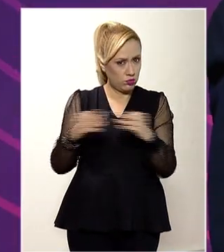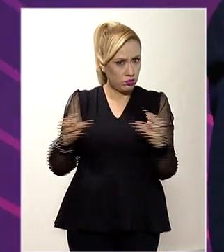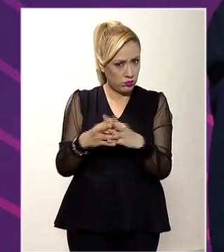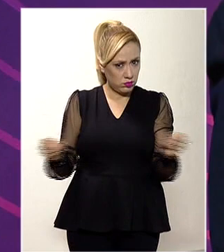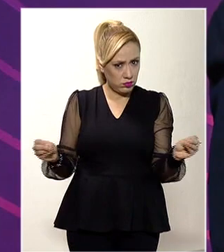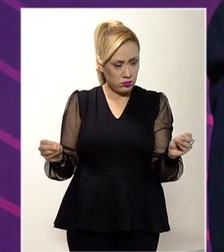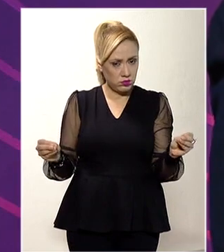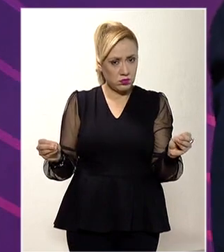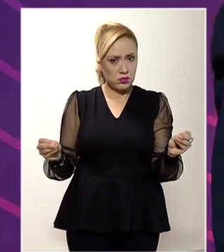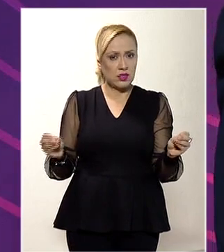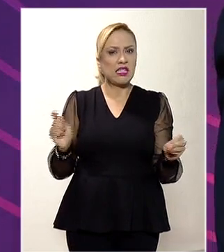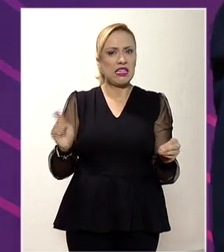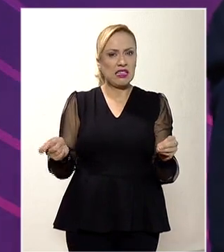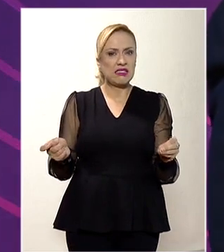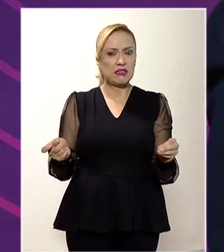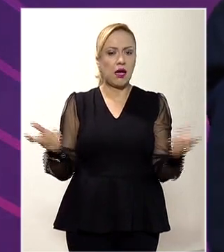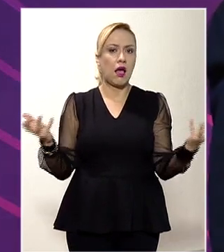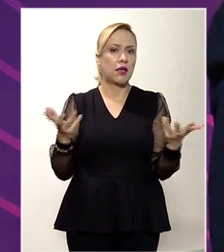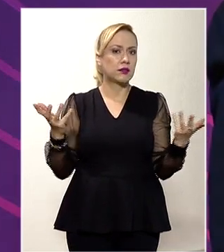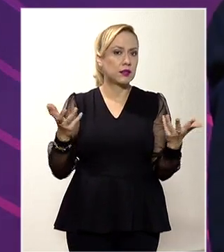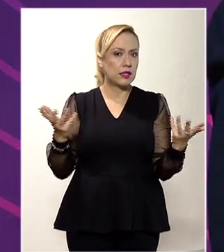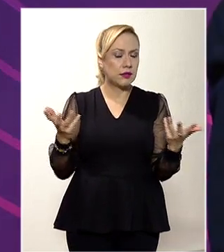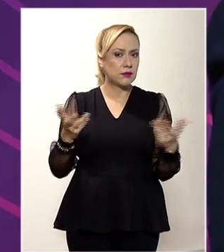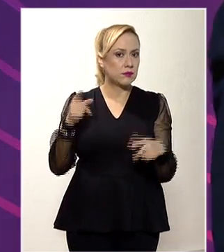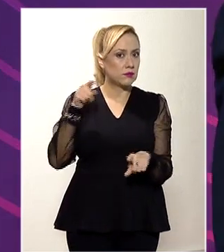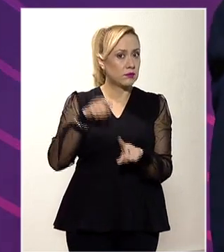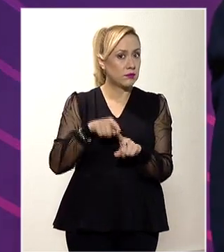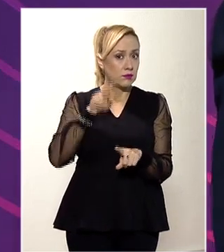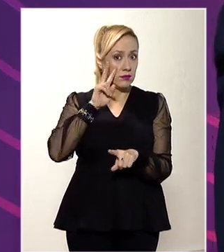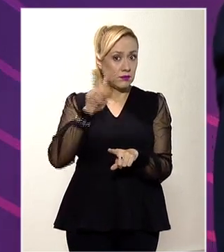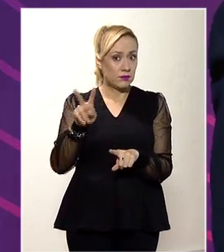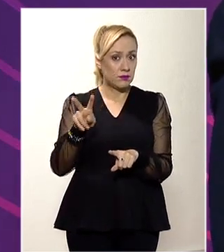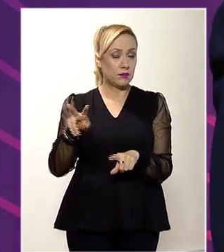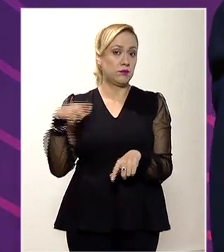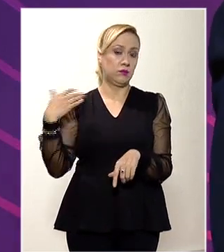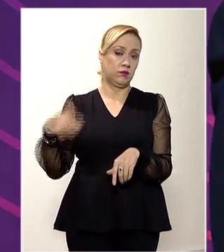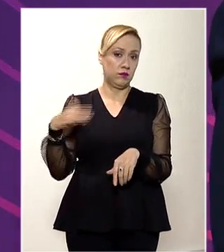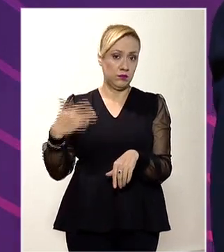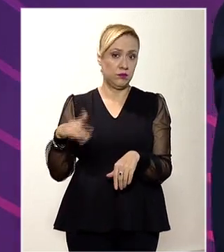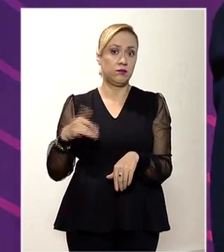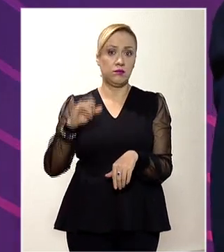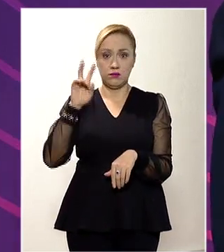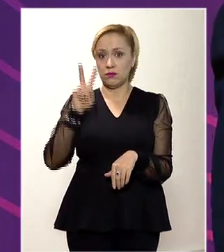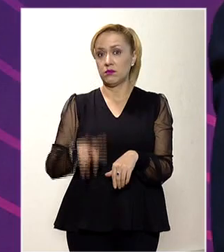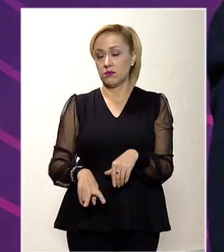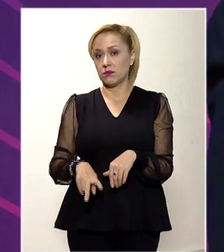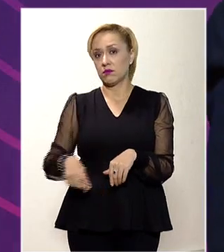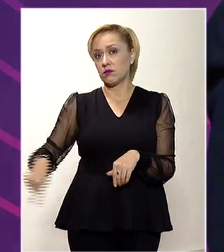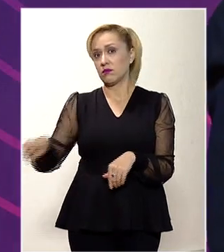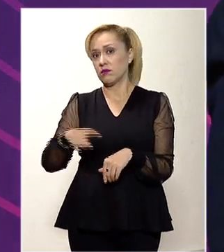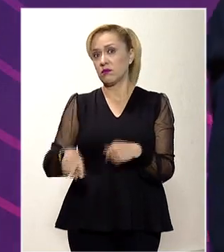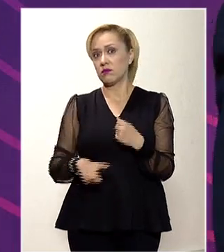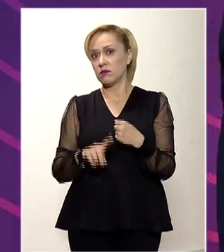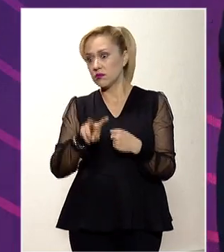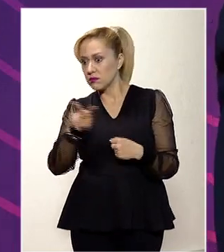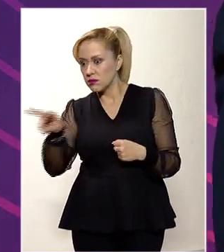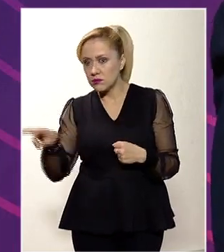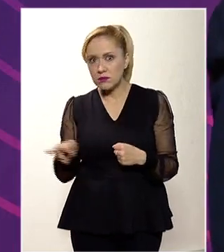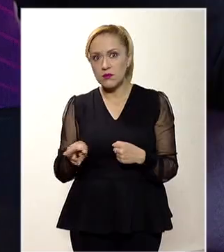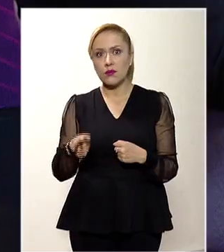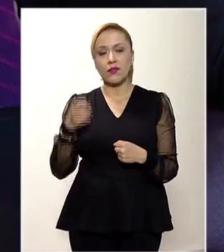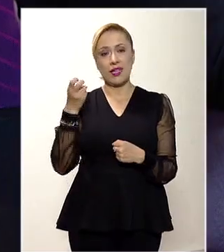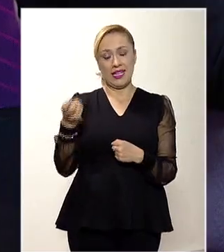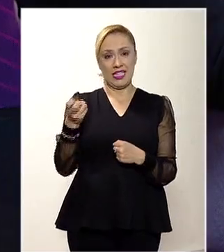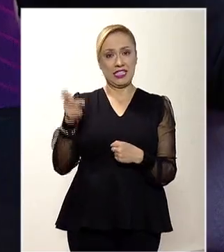¿no? Lo que va a hacer es enfrentarse al poder. Y el poder tiene también sus propios mecanismos y herramientas para defenderse. Y